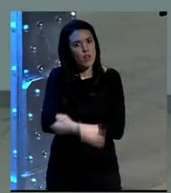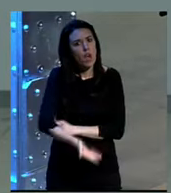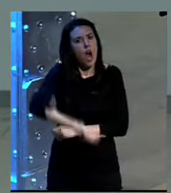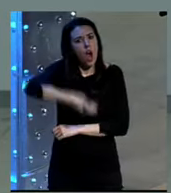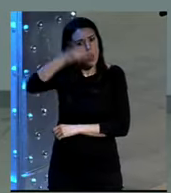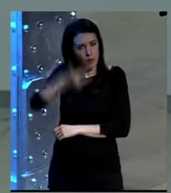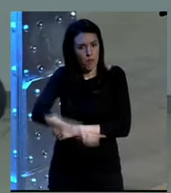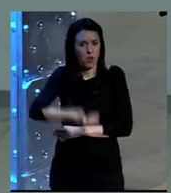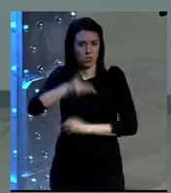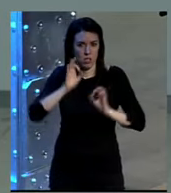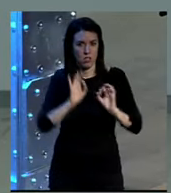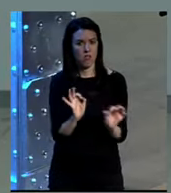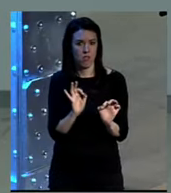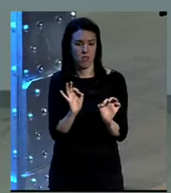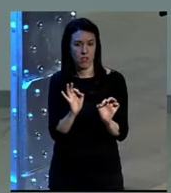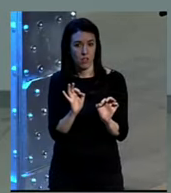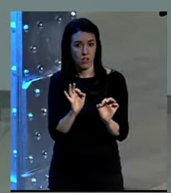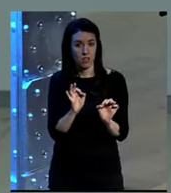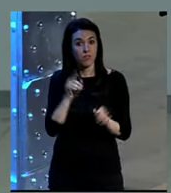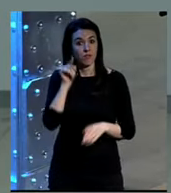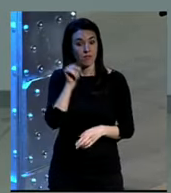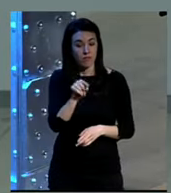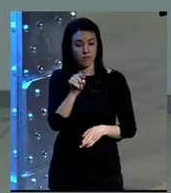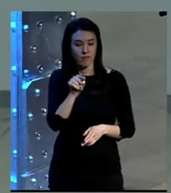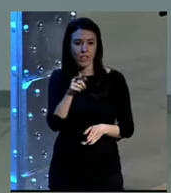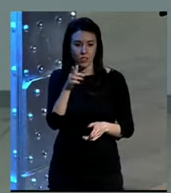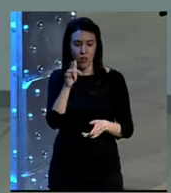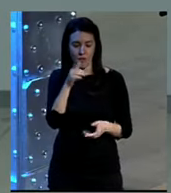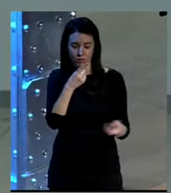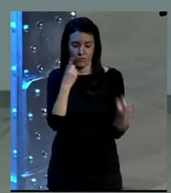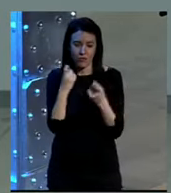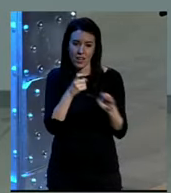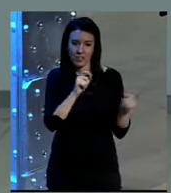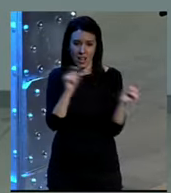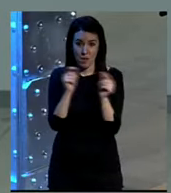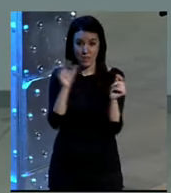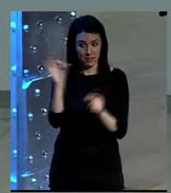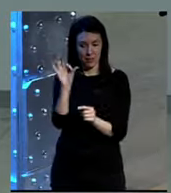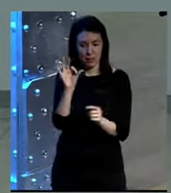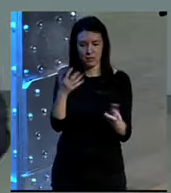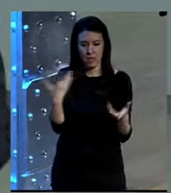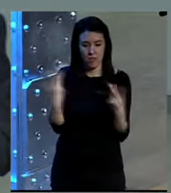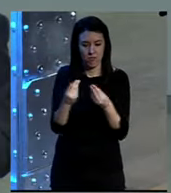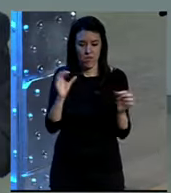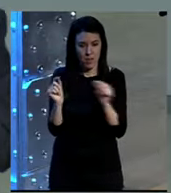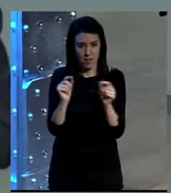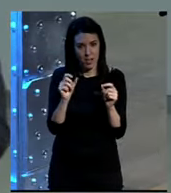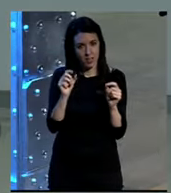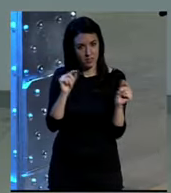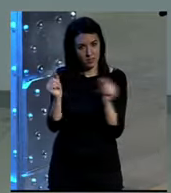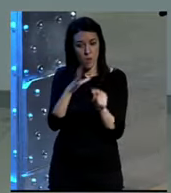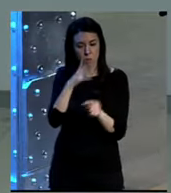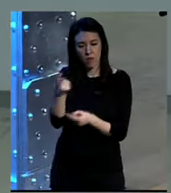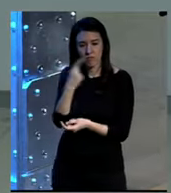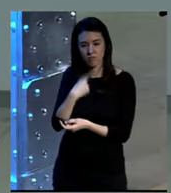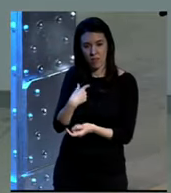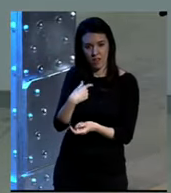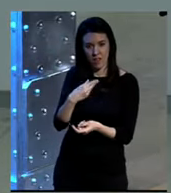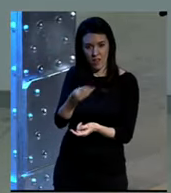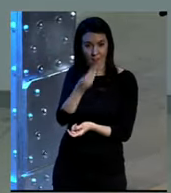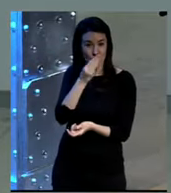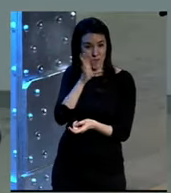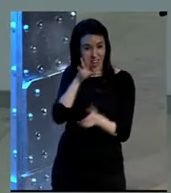importante. Este era un punto, por cierto, que teníamos un debate pendiente con Sebastián, porque yo sé que él me lo insinuaba también en aquella